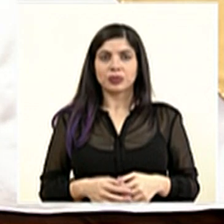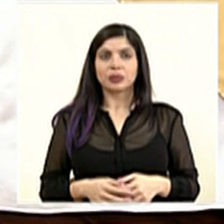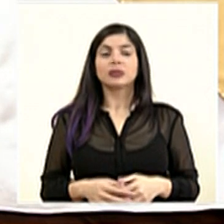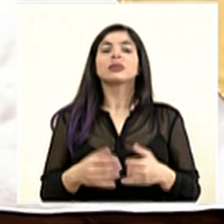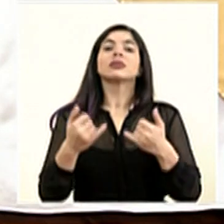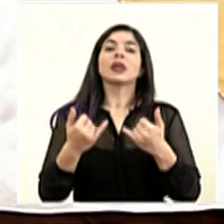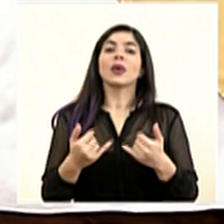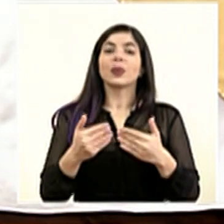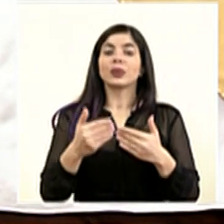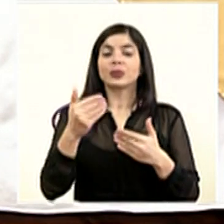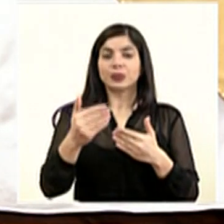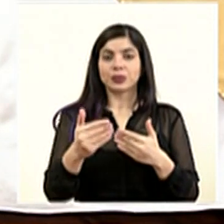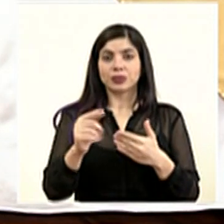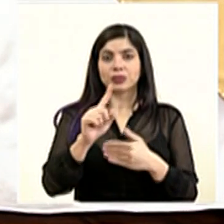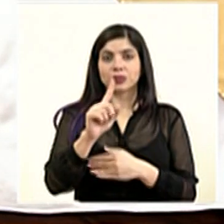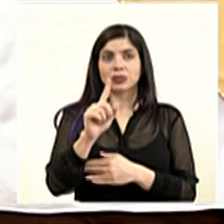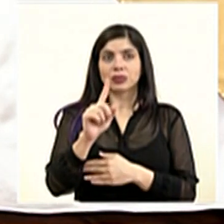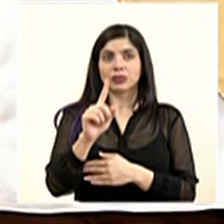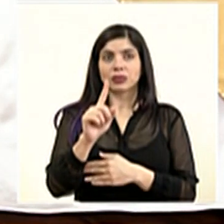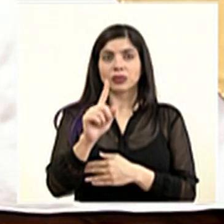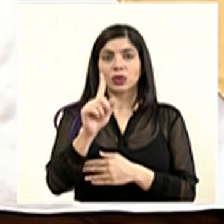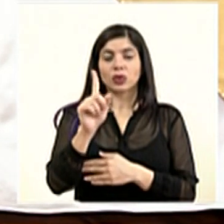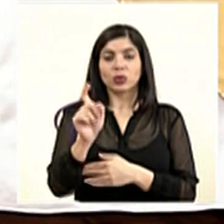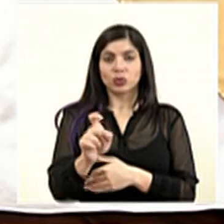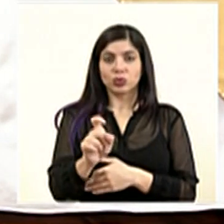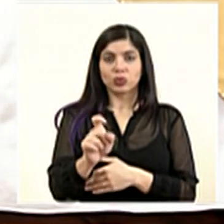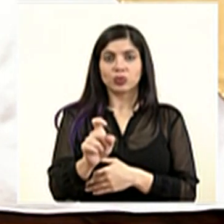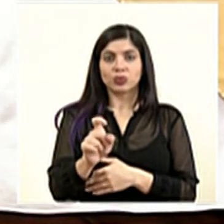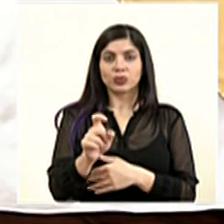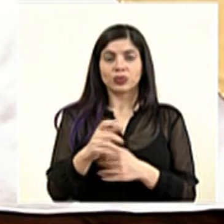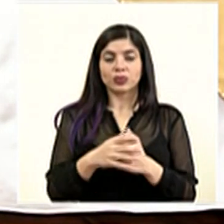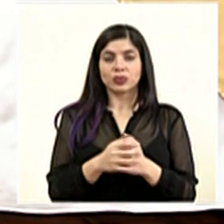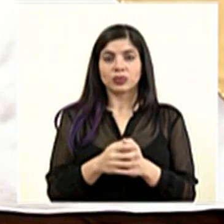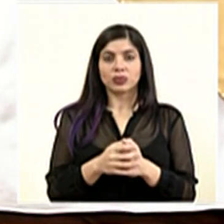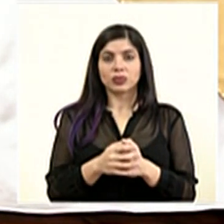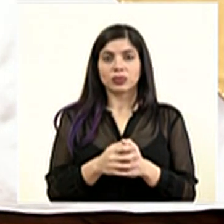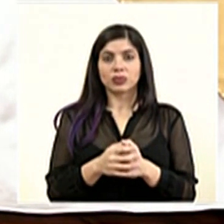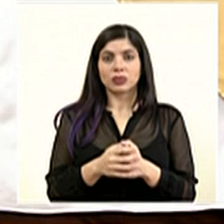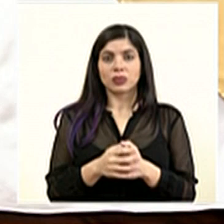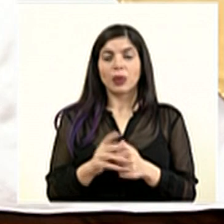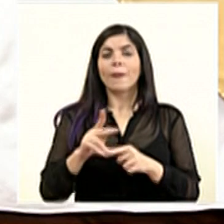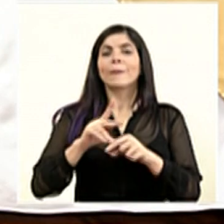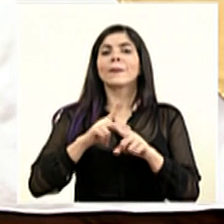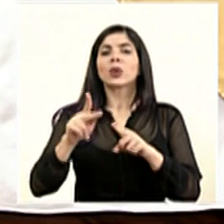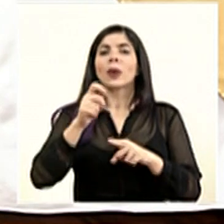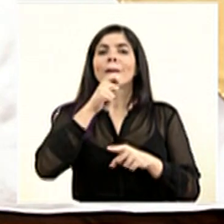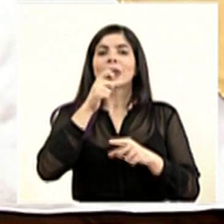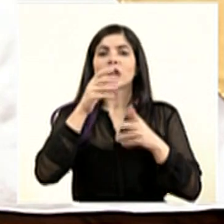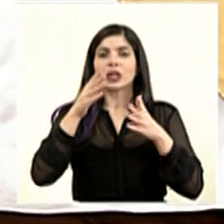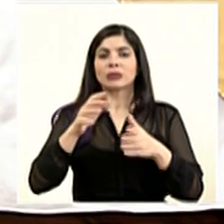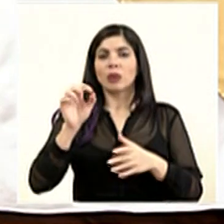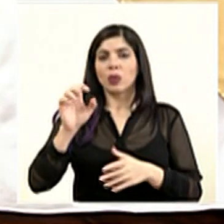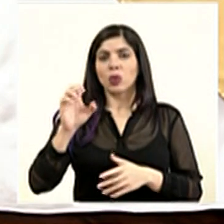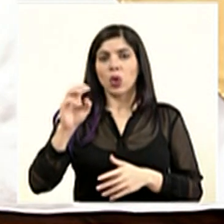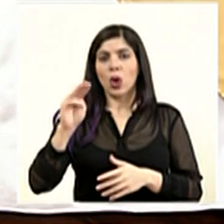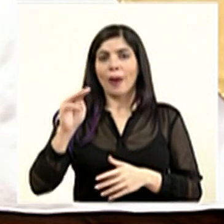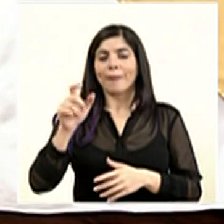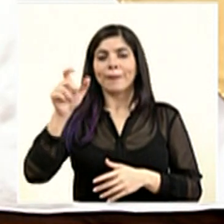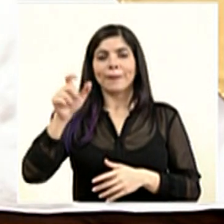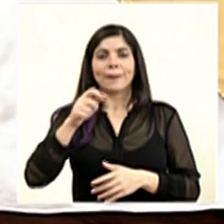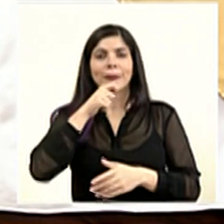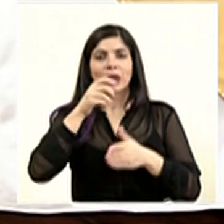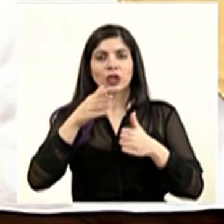Vamos a pasar con la consulta de puroperiodismo.com del